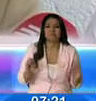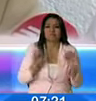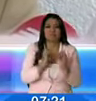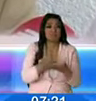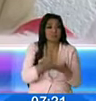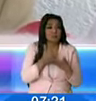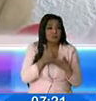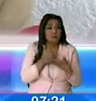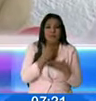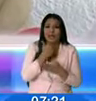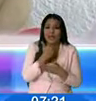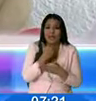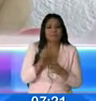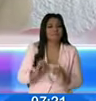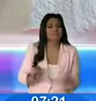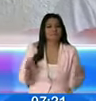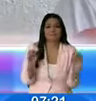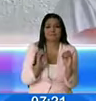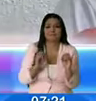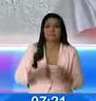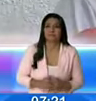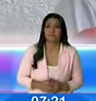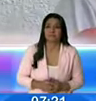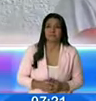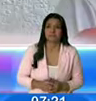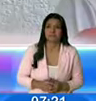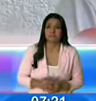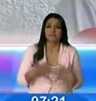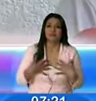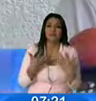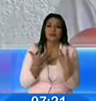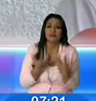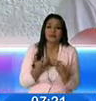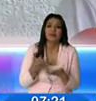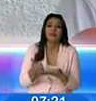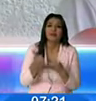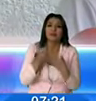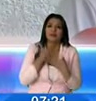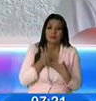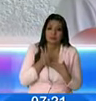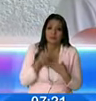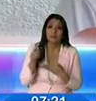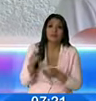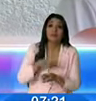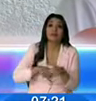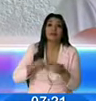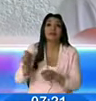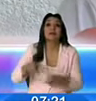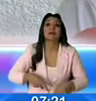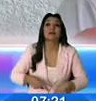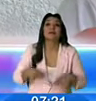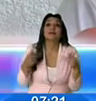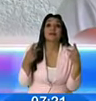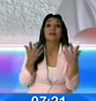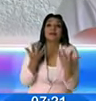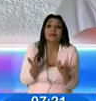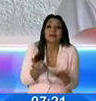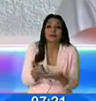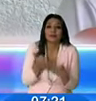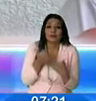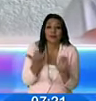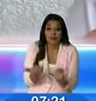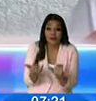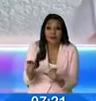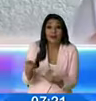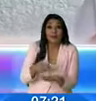recibieron la asistencia que el caso ameritaba. Lo que nosotros queríamos era la ayuda cuando mi hermana estaba viva. No